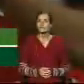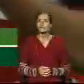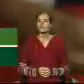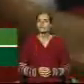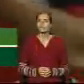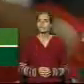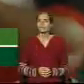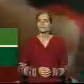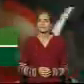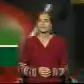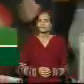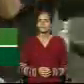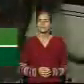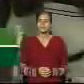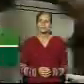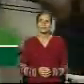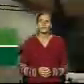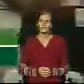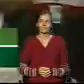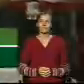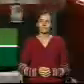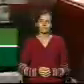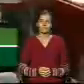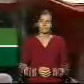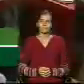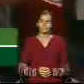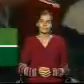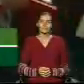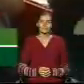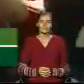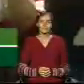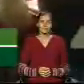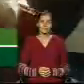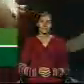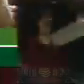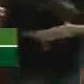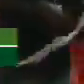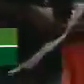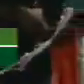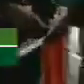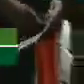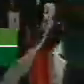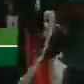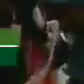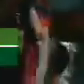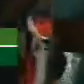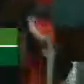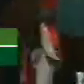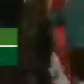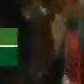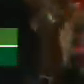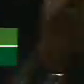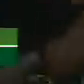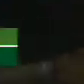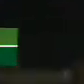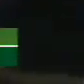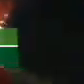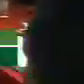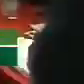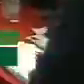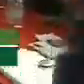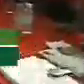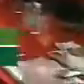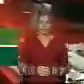¡Si Esta es la respuesta de su pueblo,